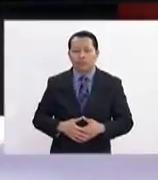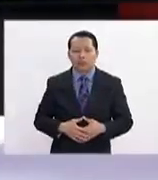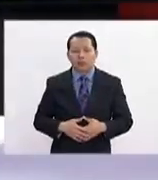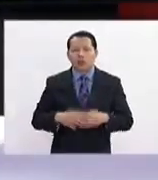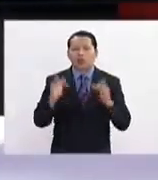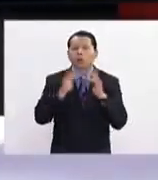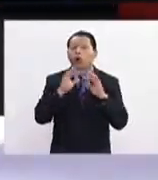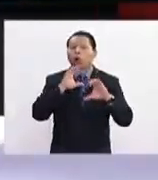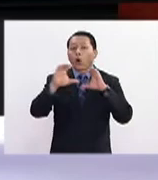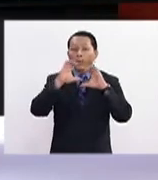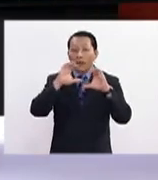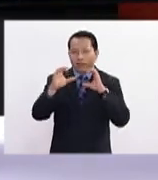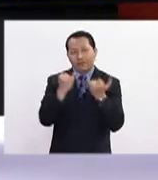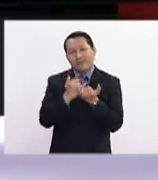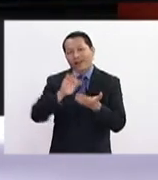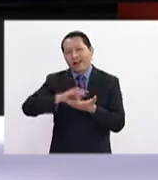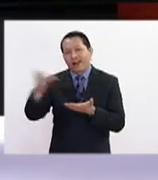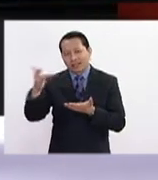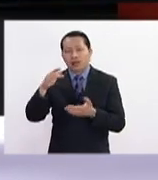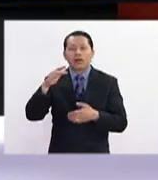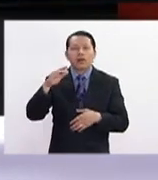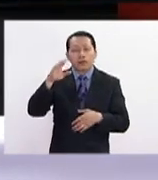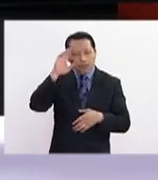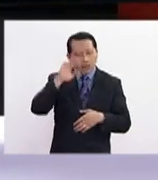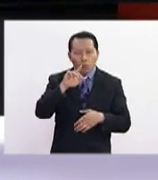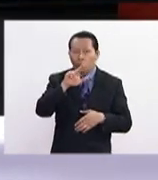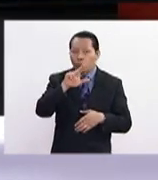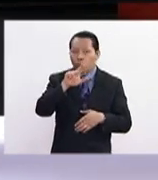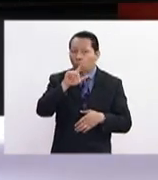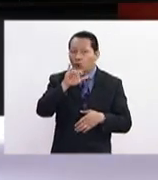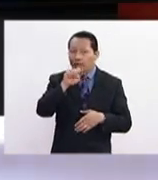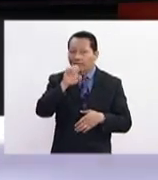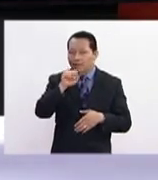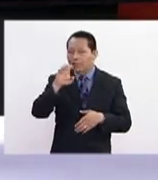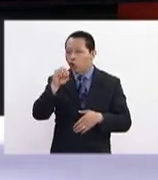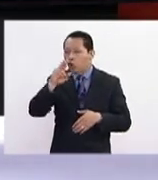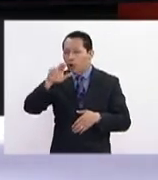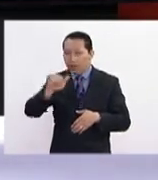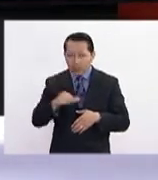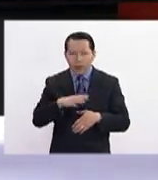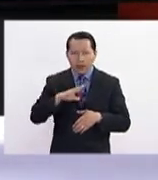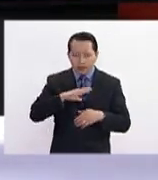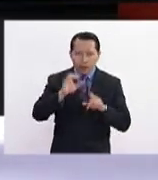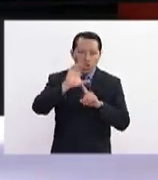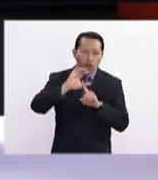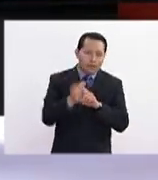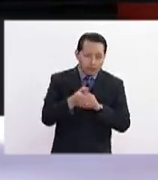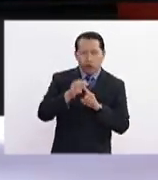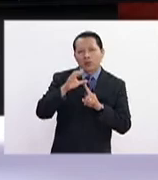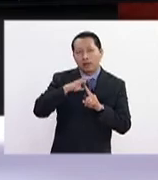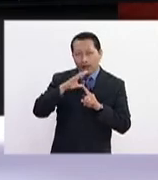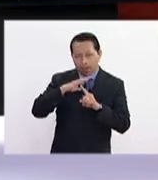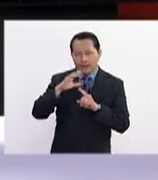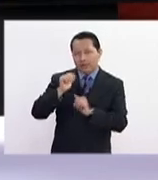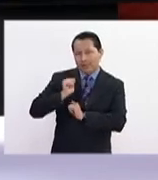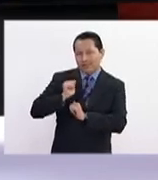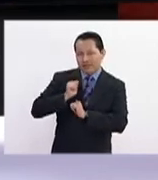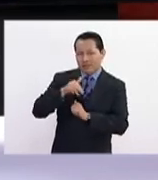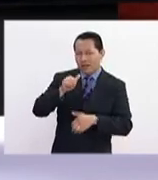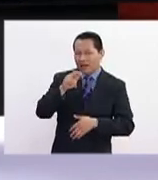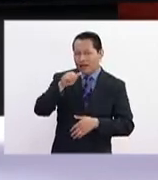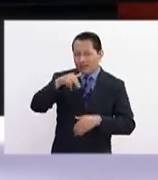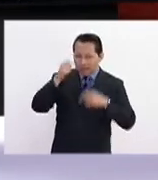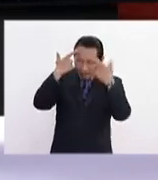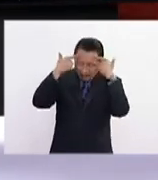Nos comunicamos y se lo agradecemos mucho con el maestro Ulises Corona, él es asesor de la Comisión de Marina de la Armada de México, con quien vamos a